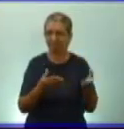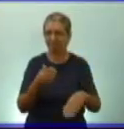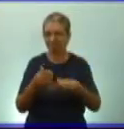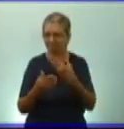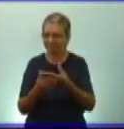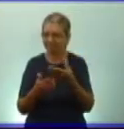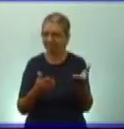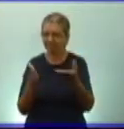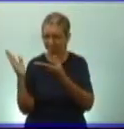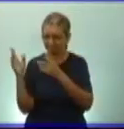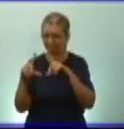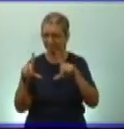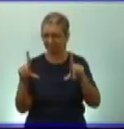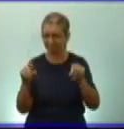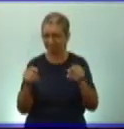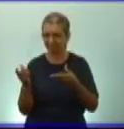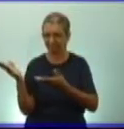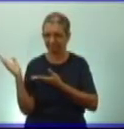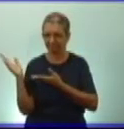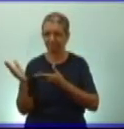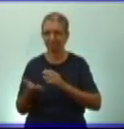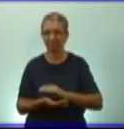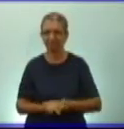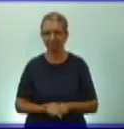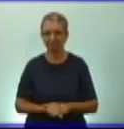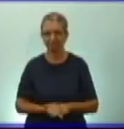lo siguiente.